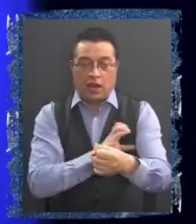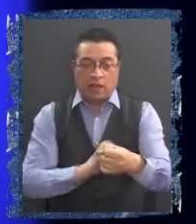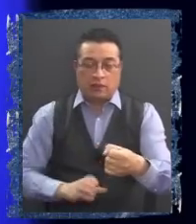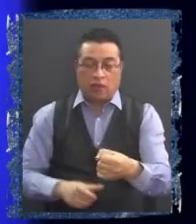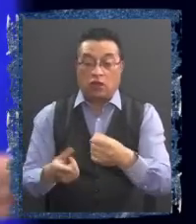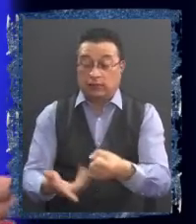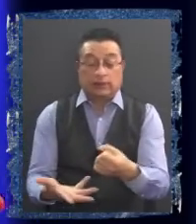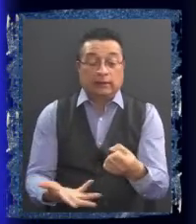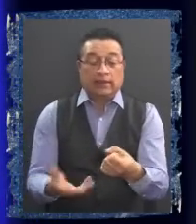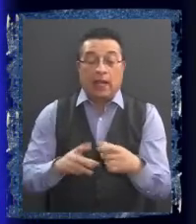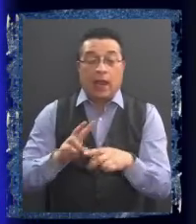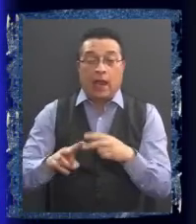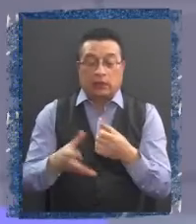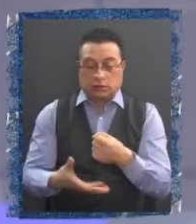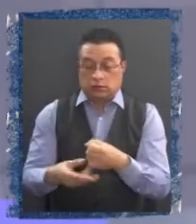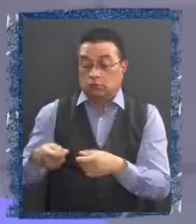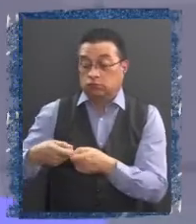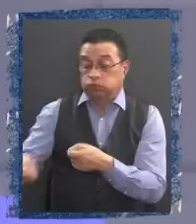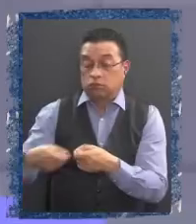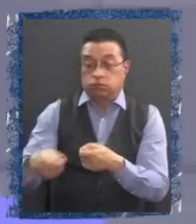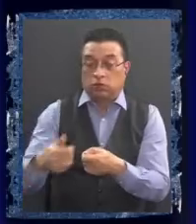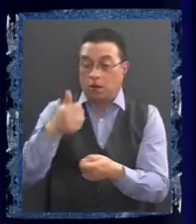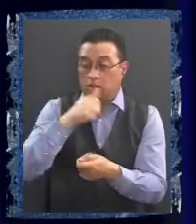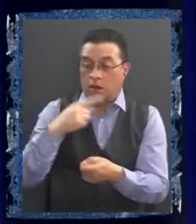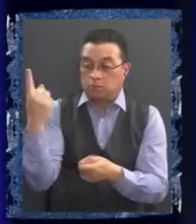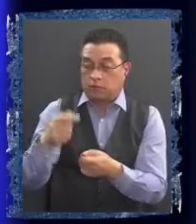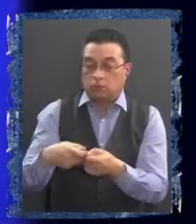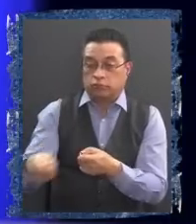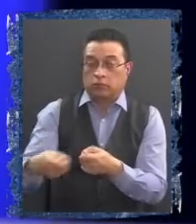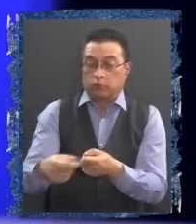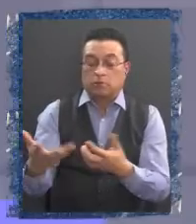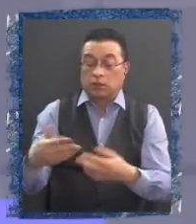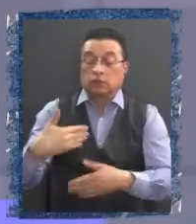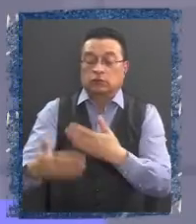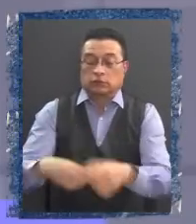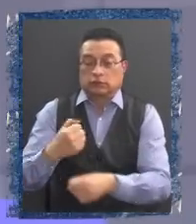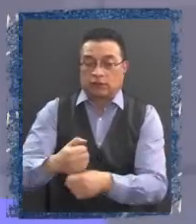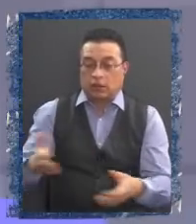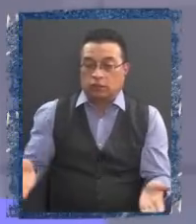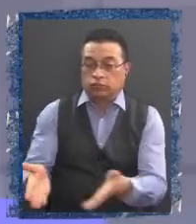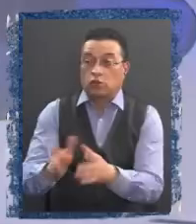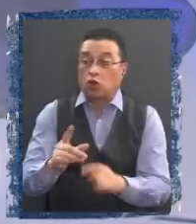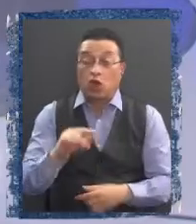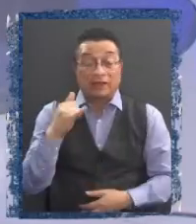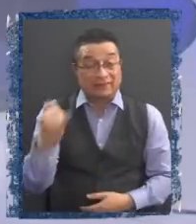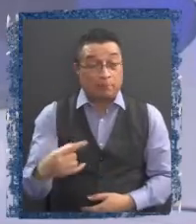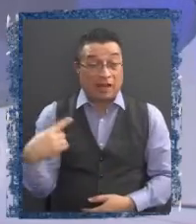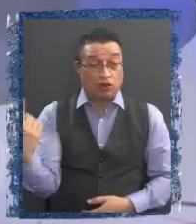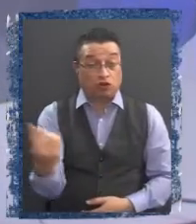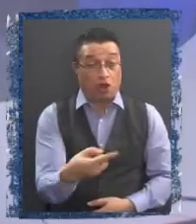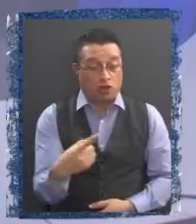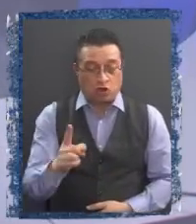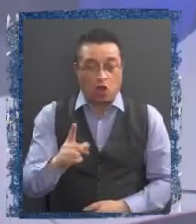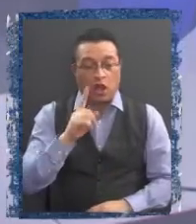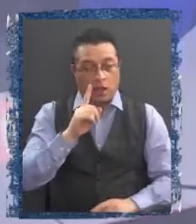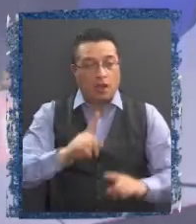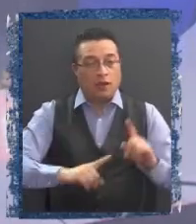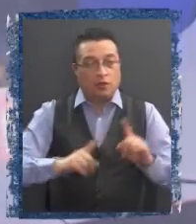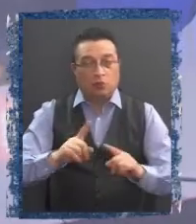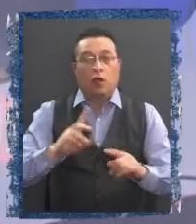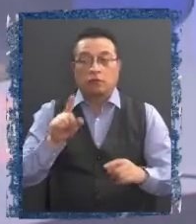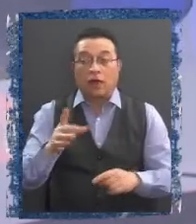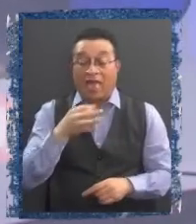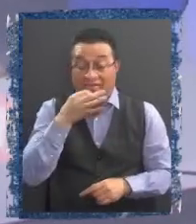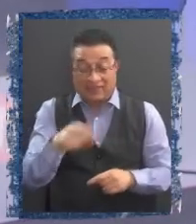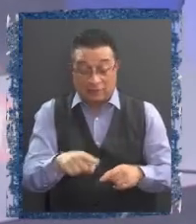hacen es pasárselo a los privados para que ejecuten. Fórmulas, pero no siempre son todos. Las formas pueden a veces hay parte, claro, pero es que acá se dice que